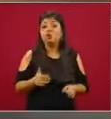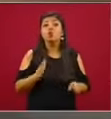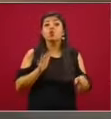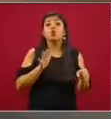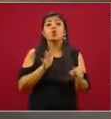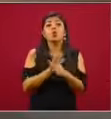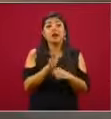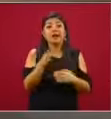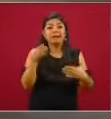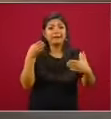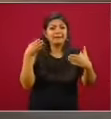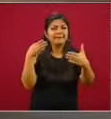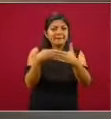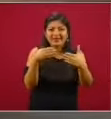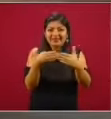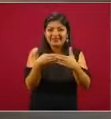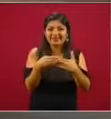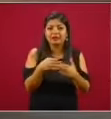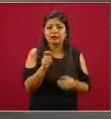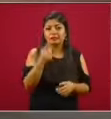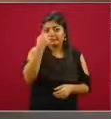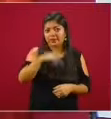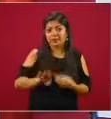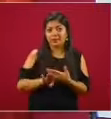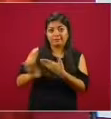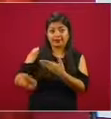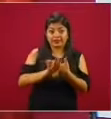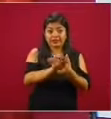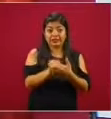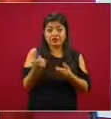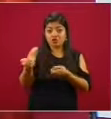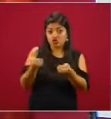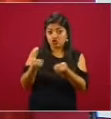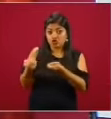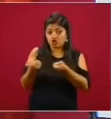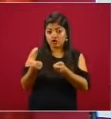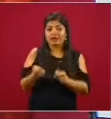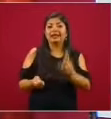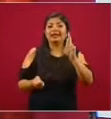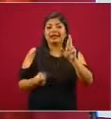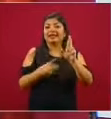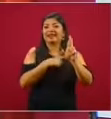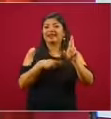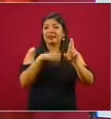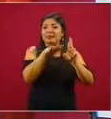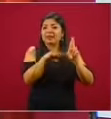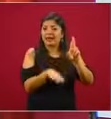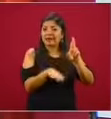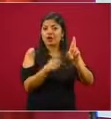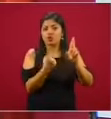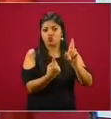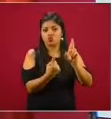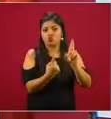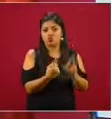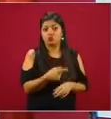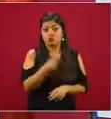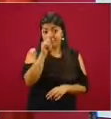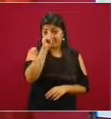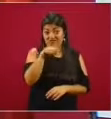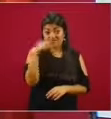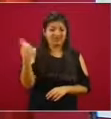de las intervenciones de prevención y control es que R esté por debajo de 1. Y eso no es